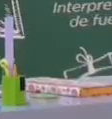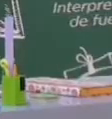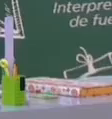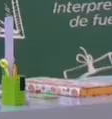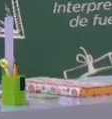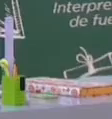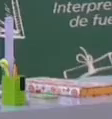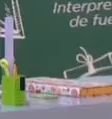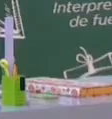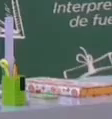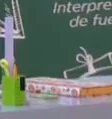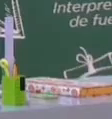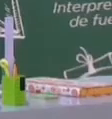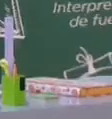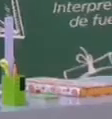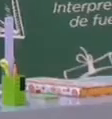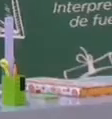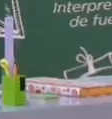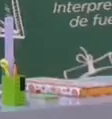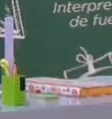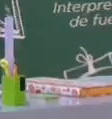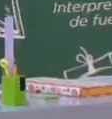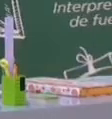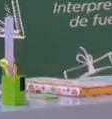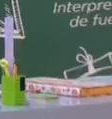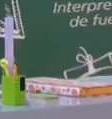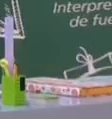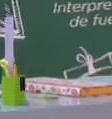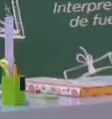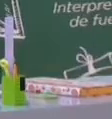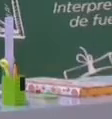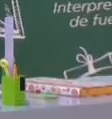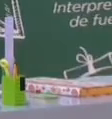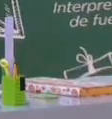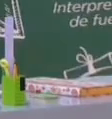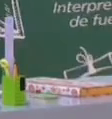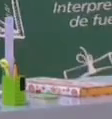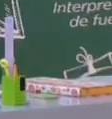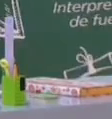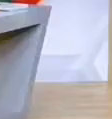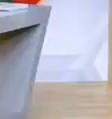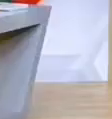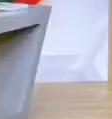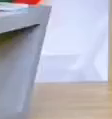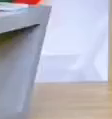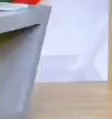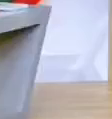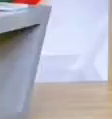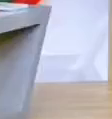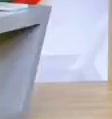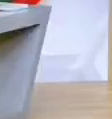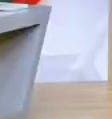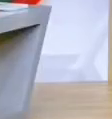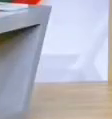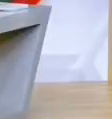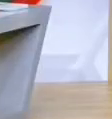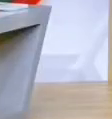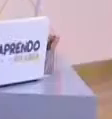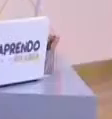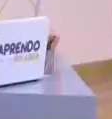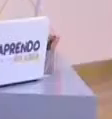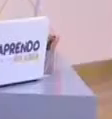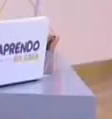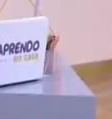una carta con un texto argumentativo para hacerla circular por todos los vecinos a la espalda del canal. Ustedes, chicas y chicos de primero